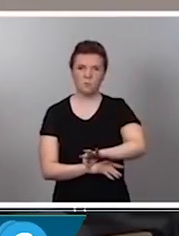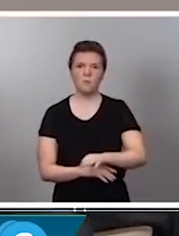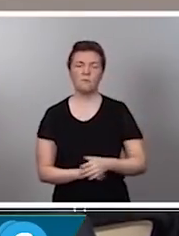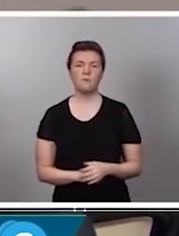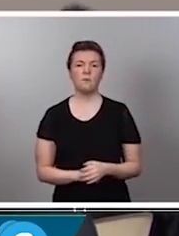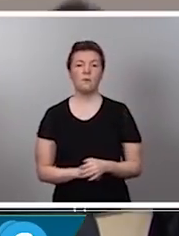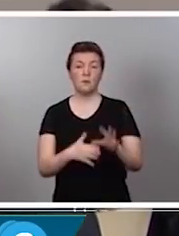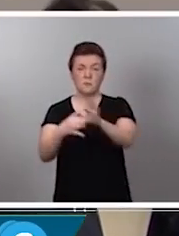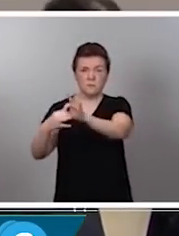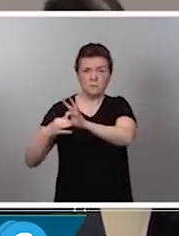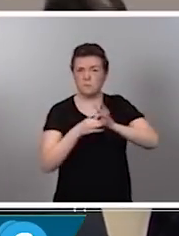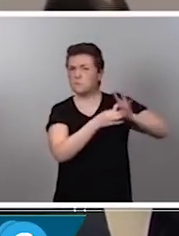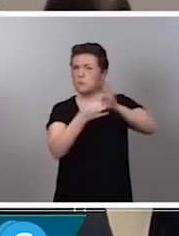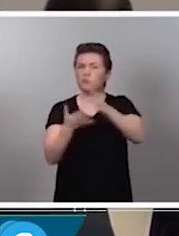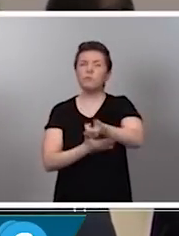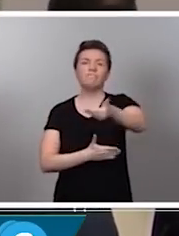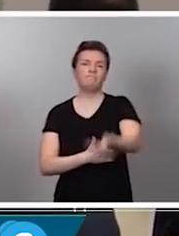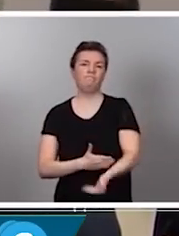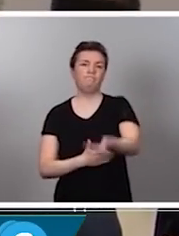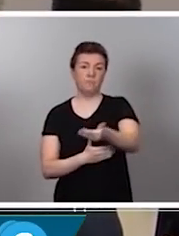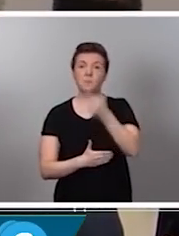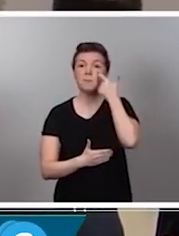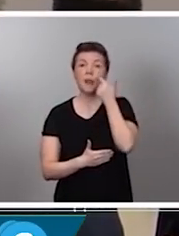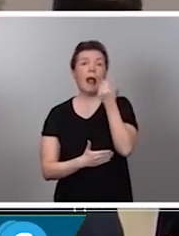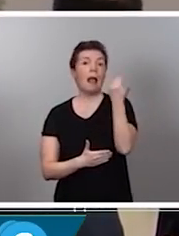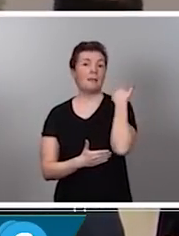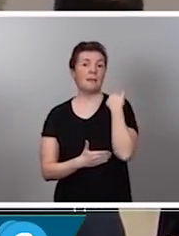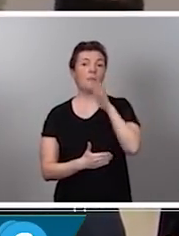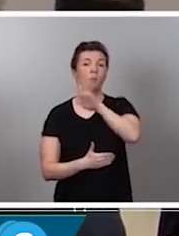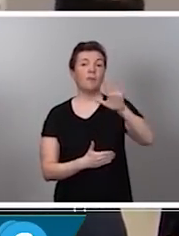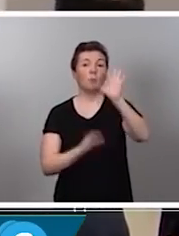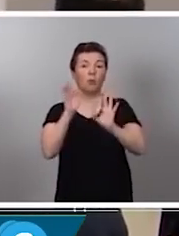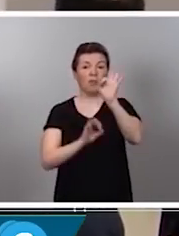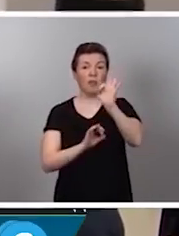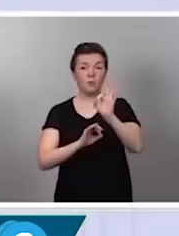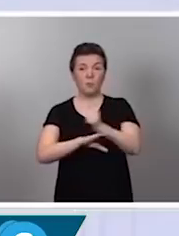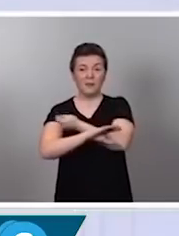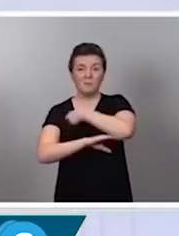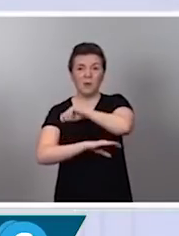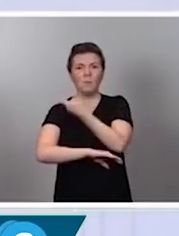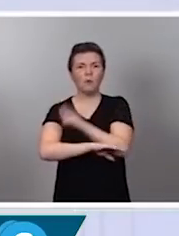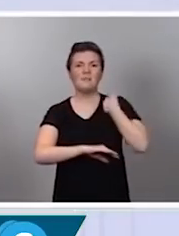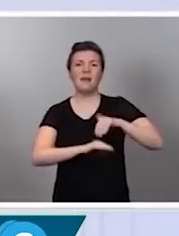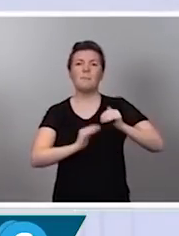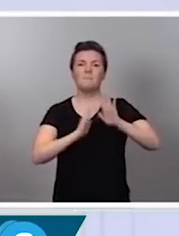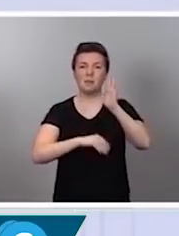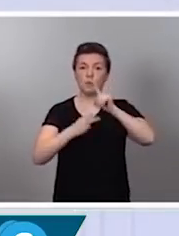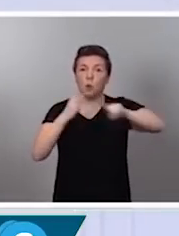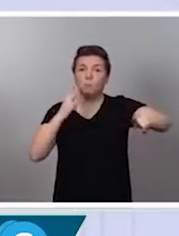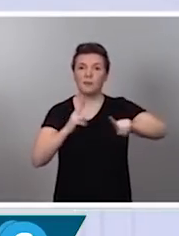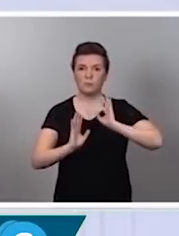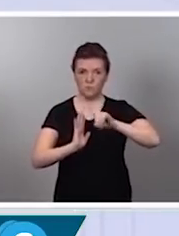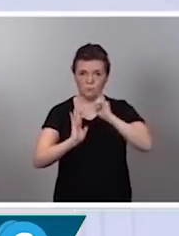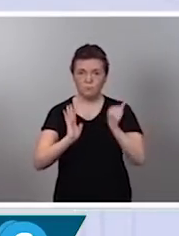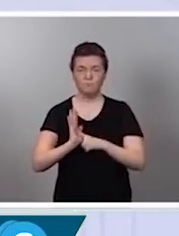esperar a que europa diga absolutamente nada para hacer lo que ya están haciendo todos los países de